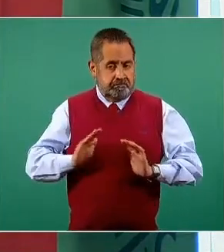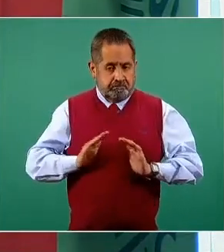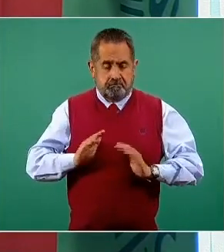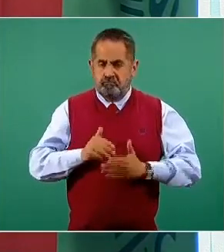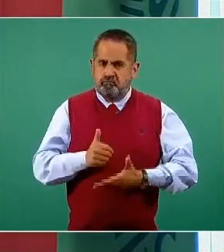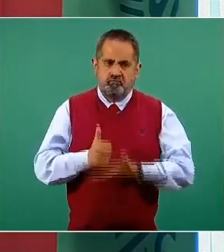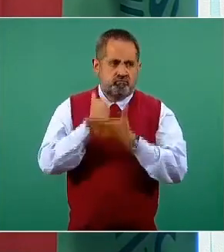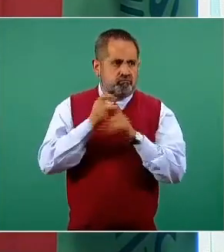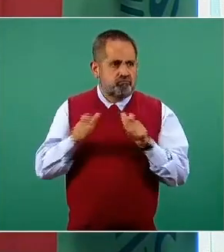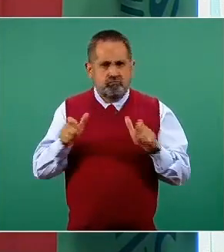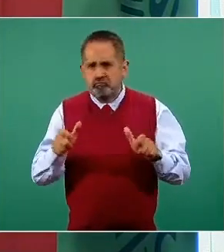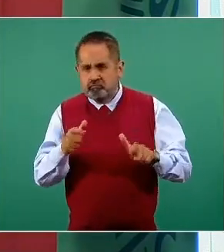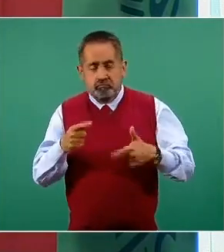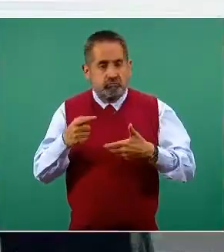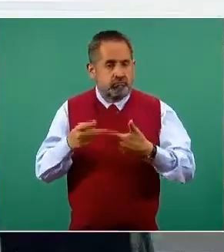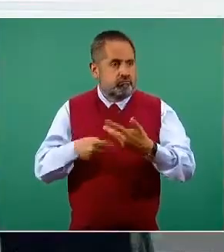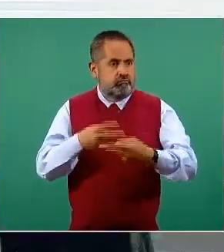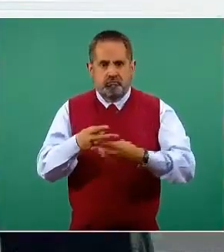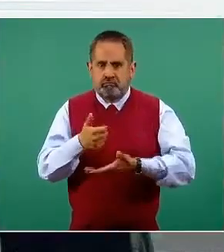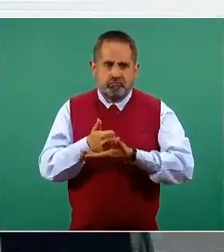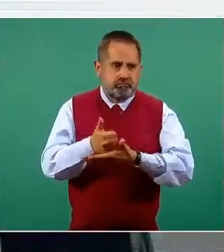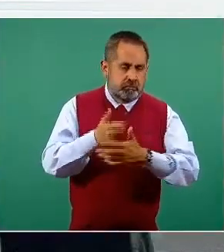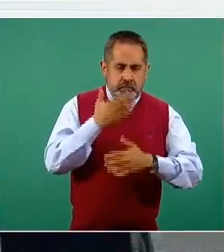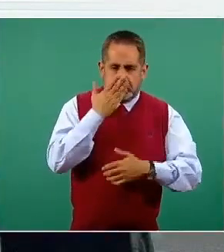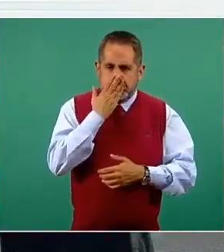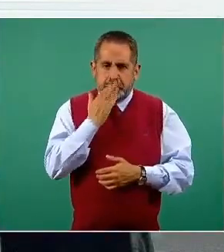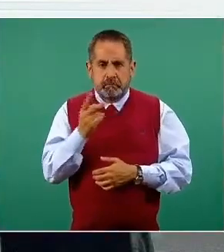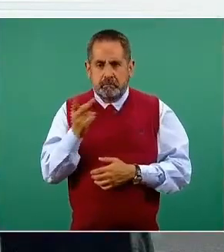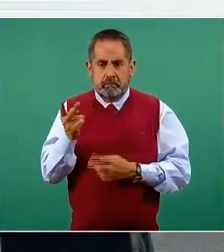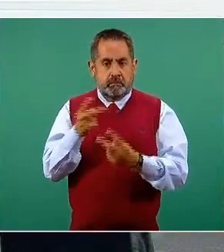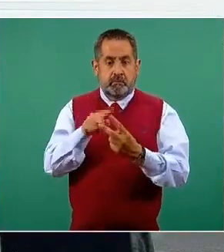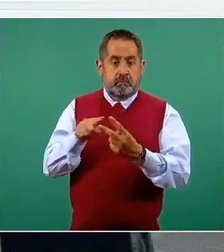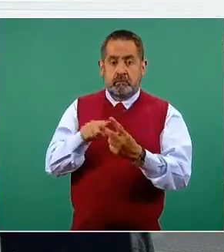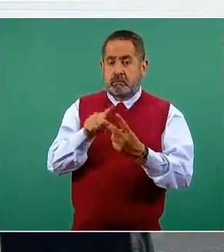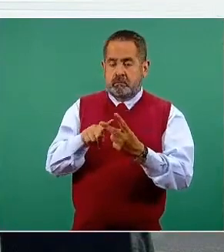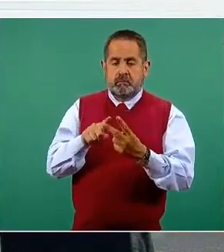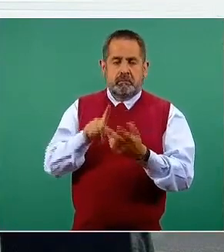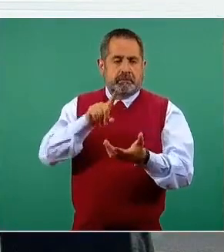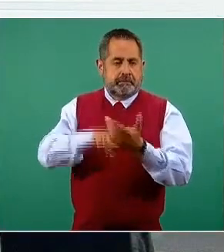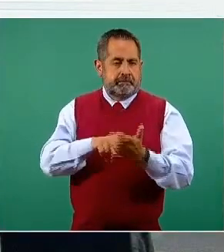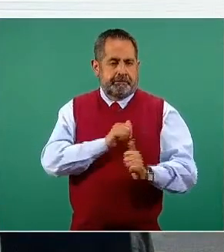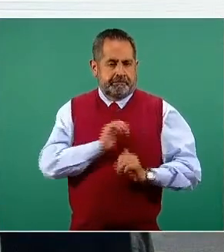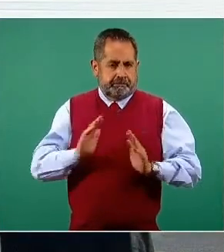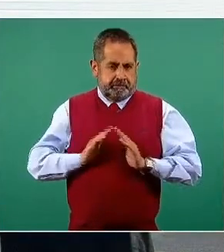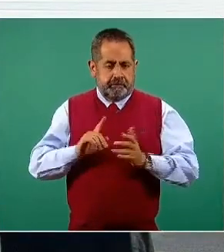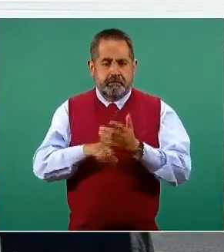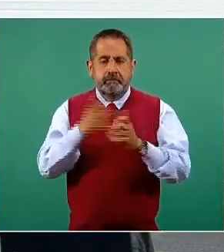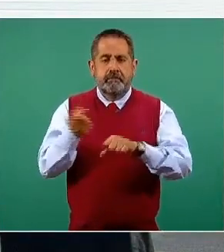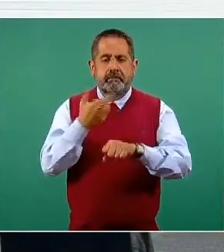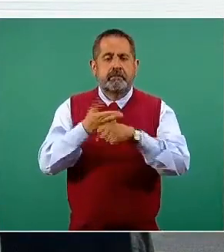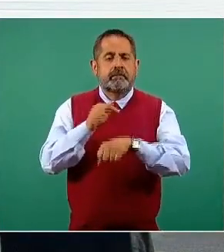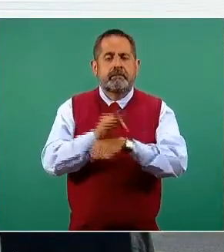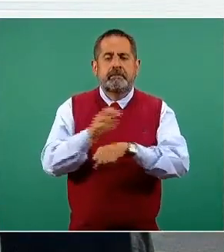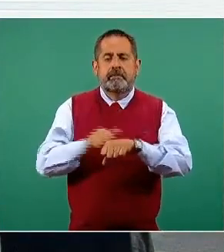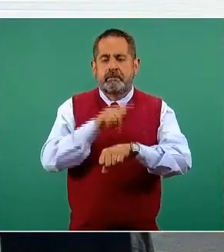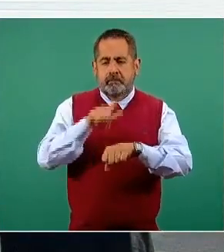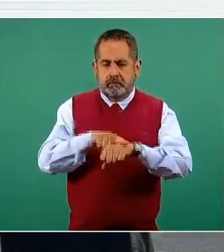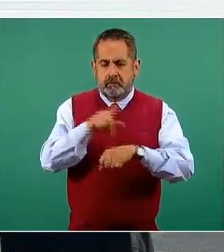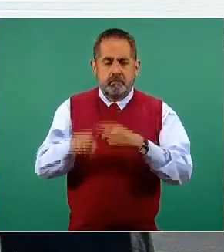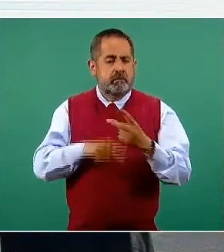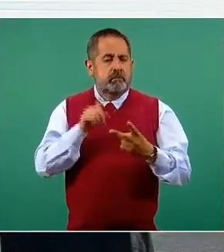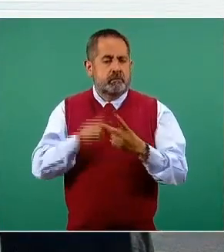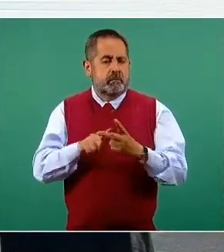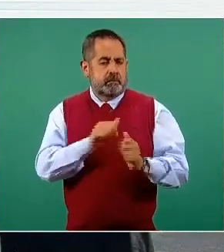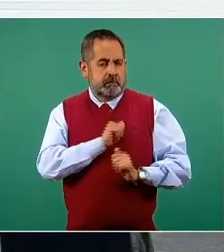su componente de salud. Las dos instituciones de las Fuerzas Armadas, la Secretaría de la Defensa Nacional,